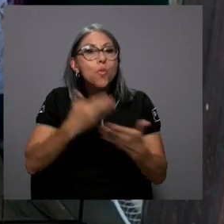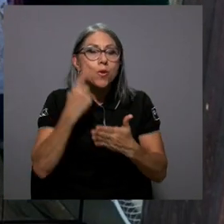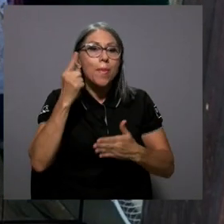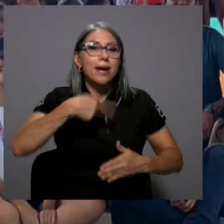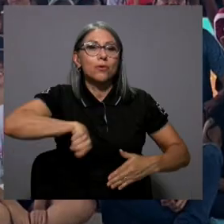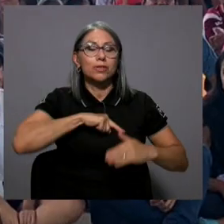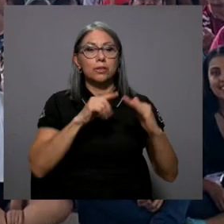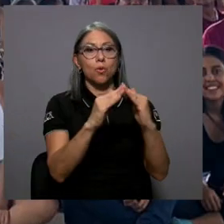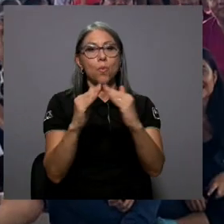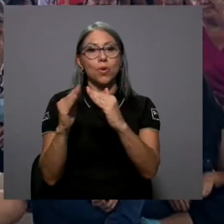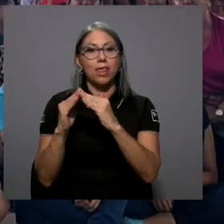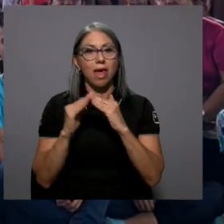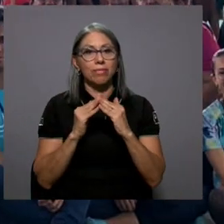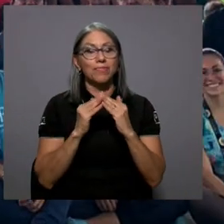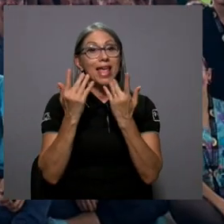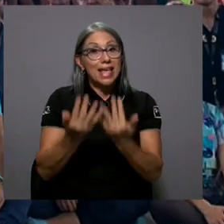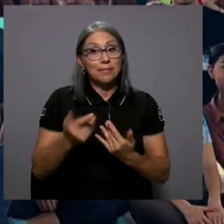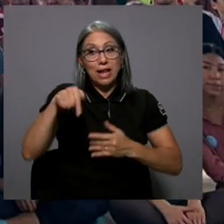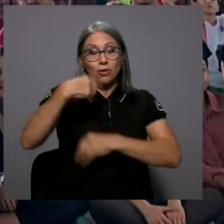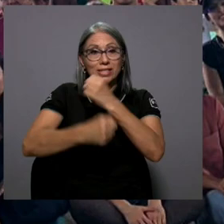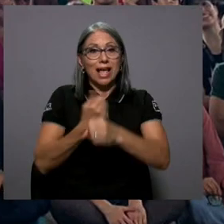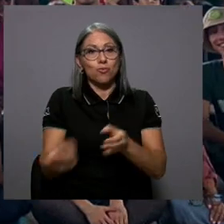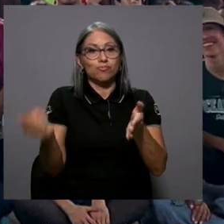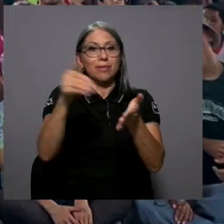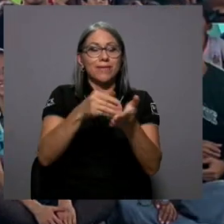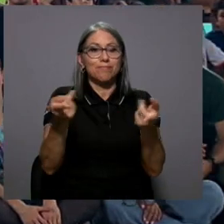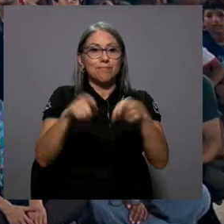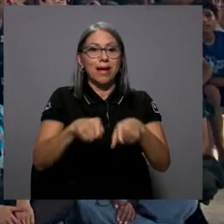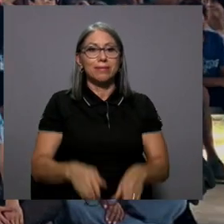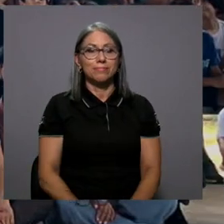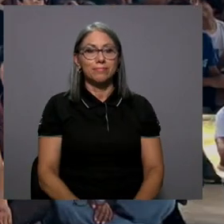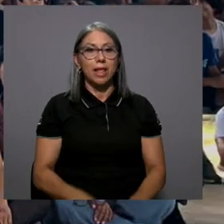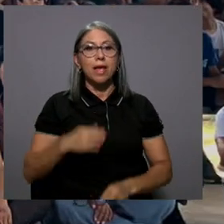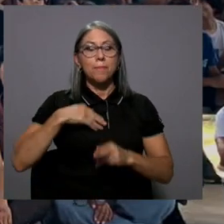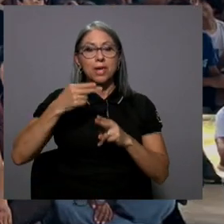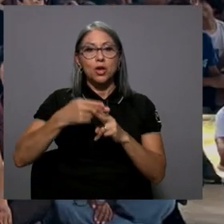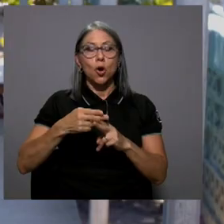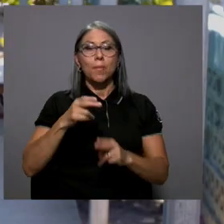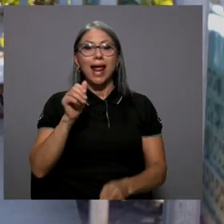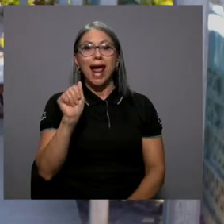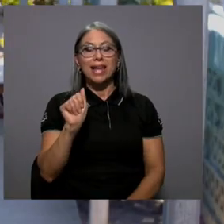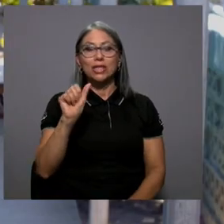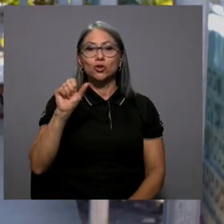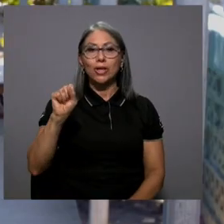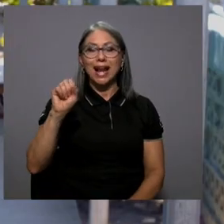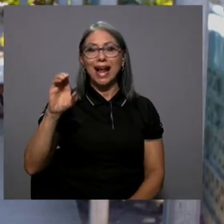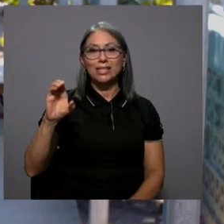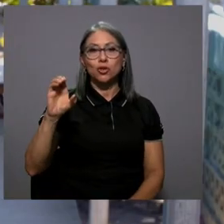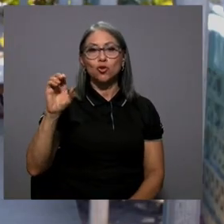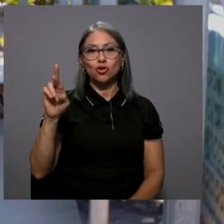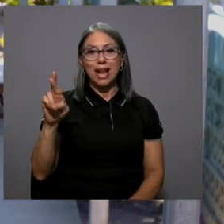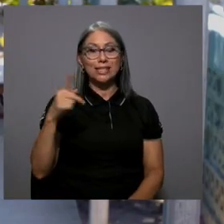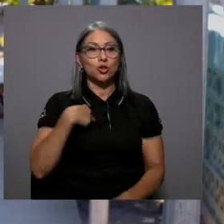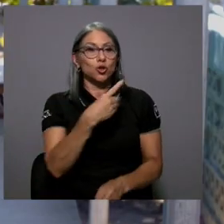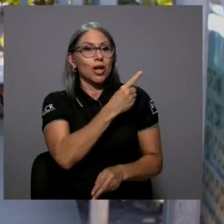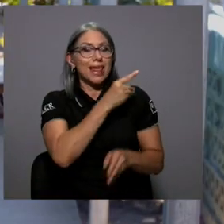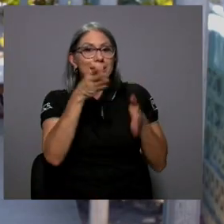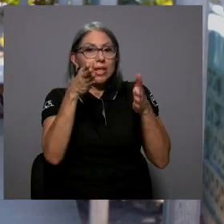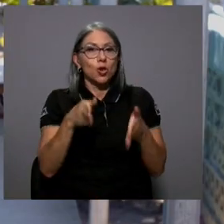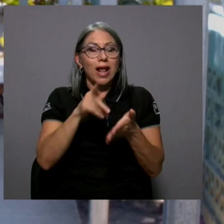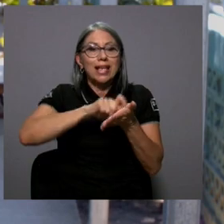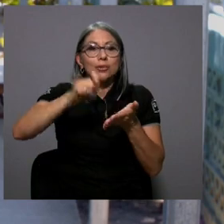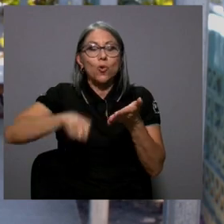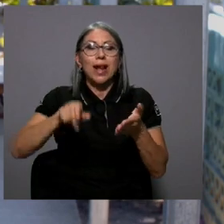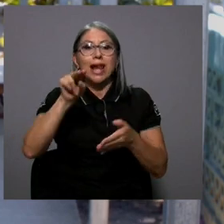para nuestra comunidad y esperando que este año se vuelva a dar. Mi nombre es Anel Susana Castro Rosales, soy la directora de la Escuela